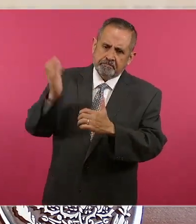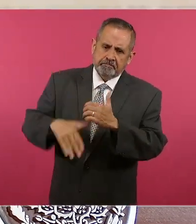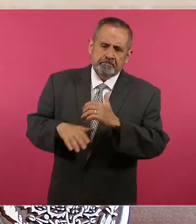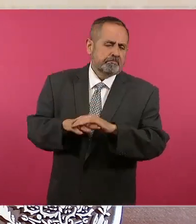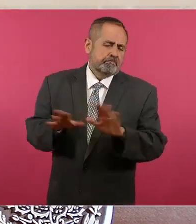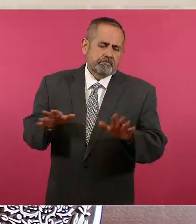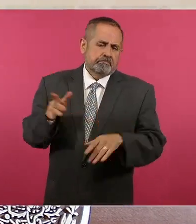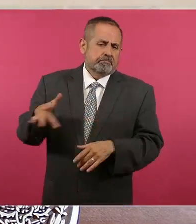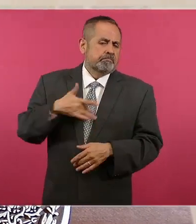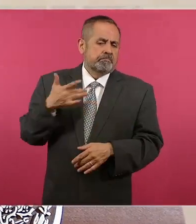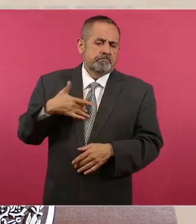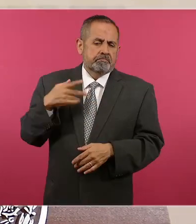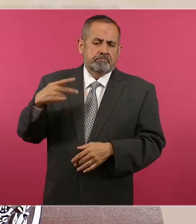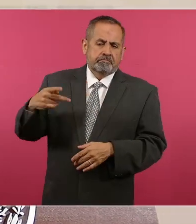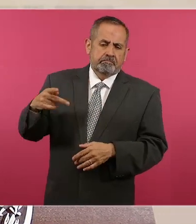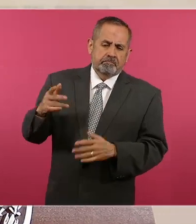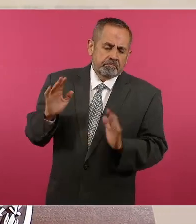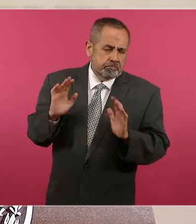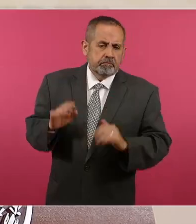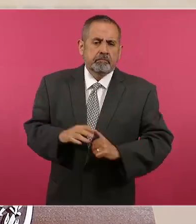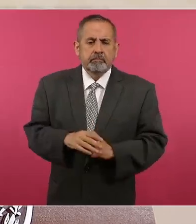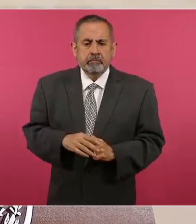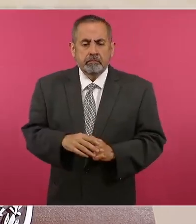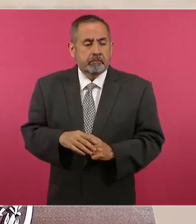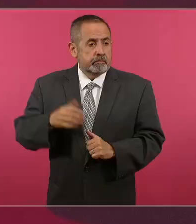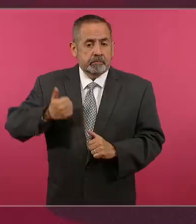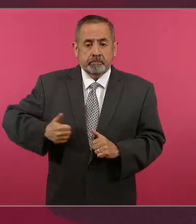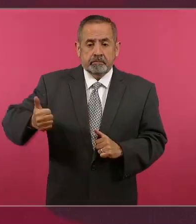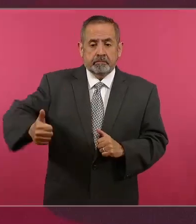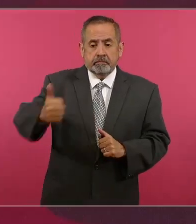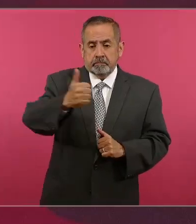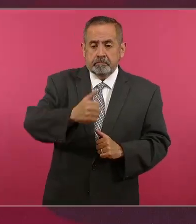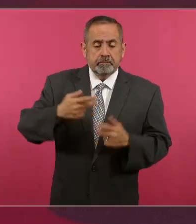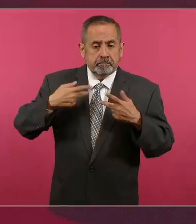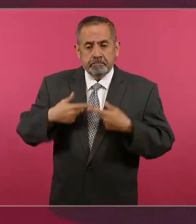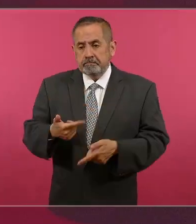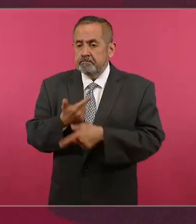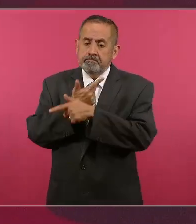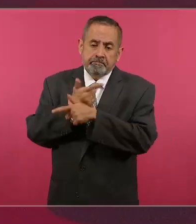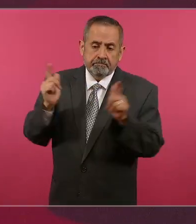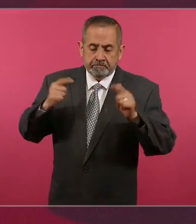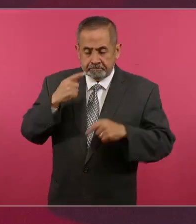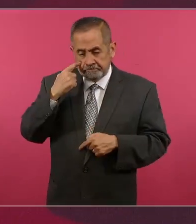y como pues somos libres, ¿no?